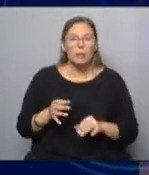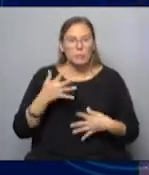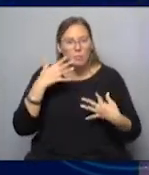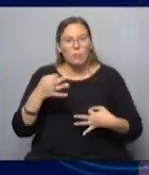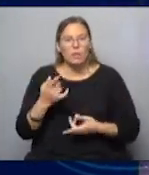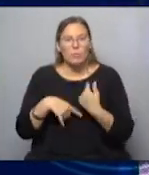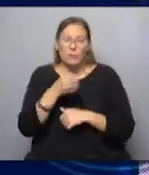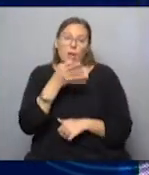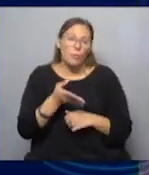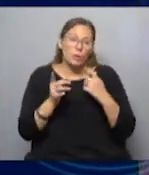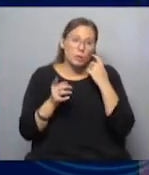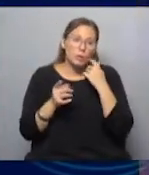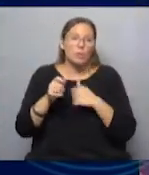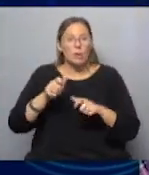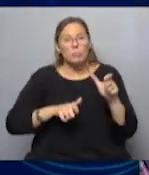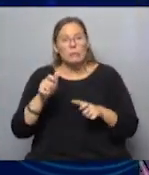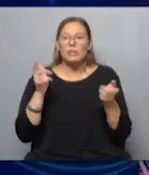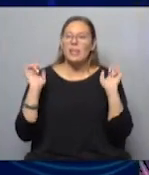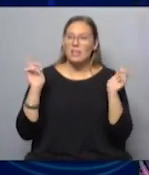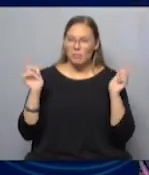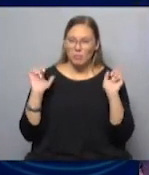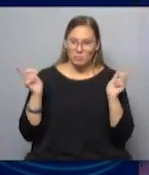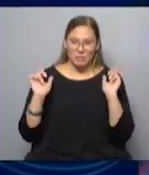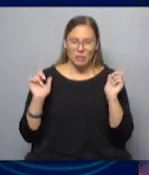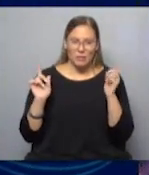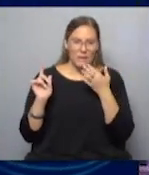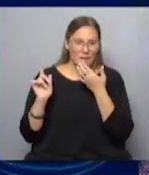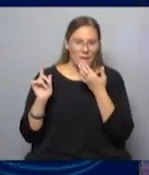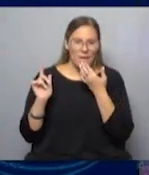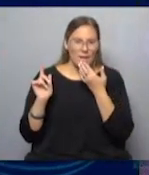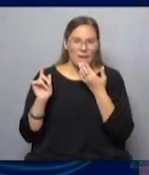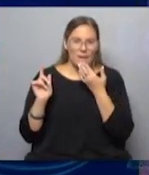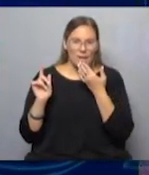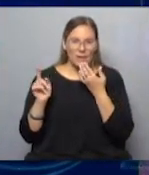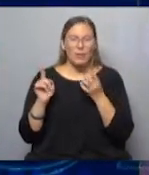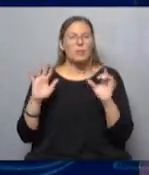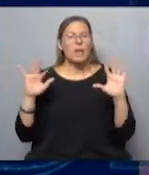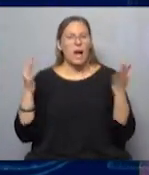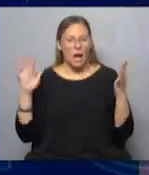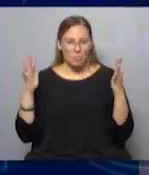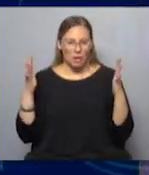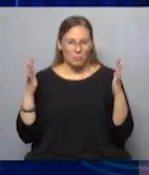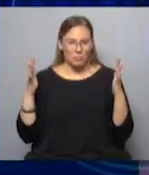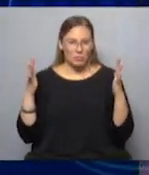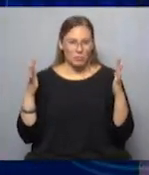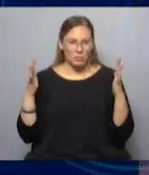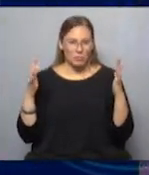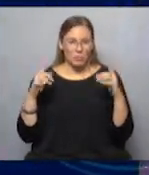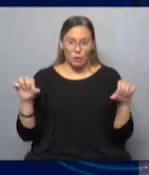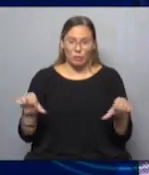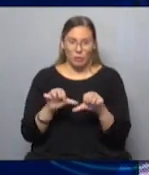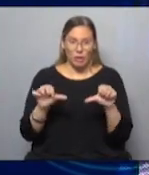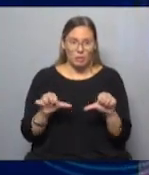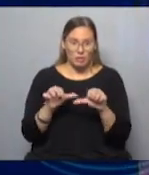está bueno está bueno porque la gente lo disfruta y además bueno ese aplauso que nos brindan que yo digo bueno que estoy haciendo